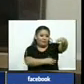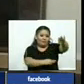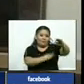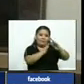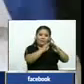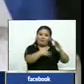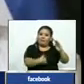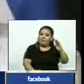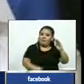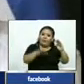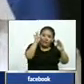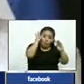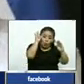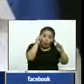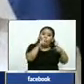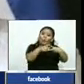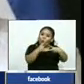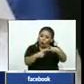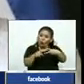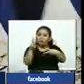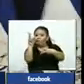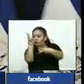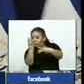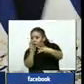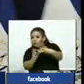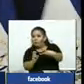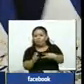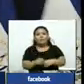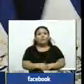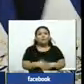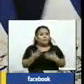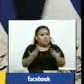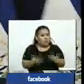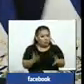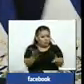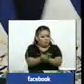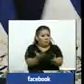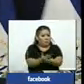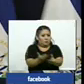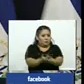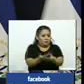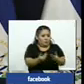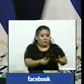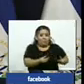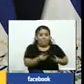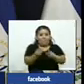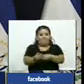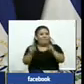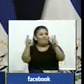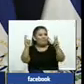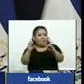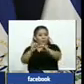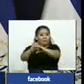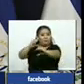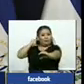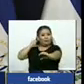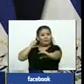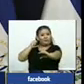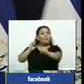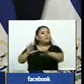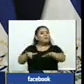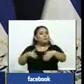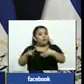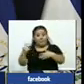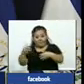expresidente Funes se convierten en dos de las primeras investigaciones. Ha enviado la documentación del CITRAMS para que los analistas de